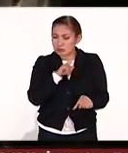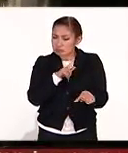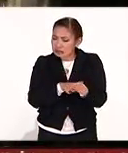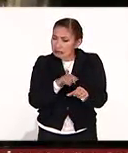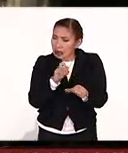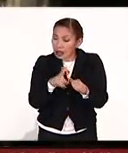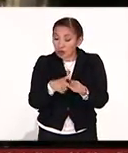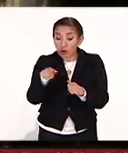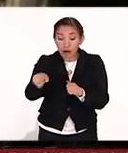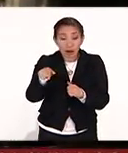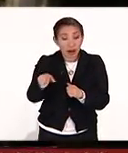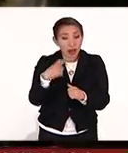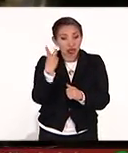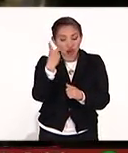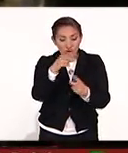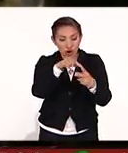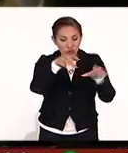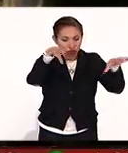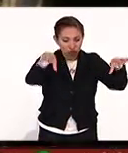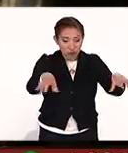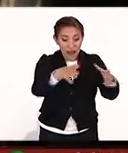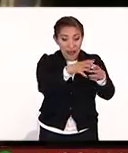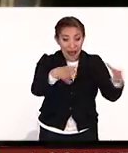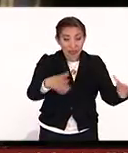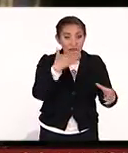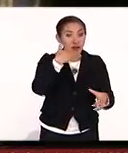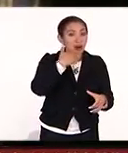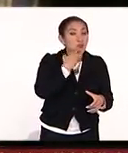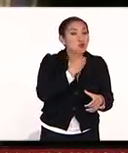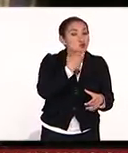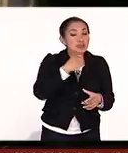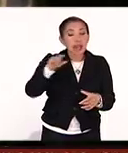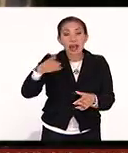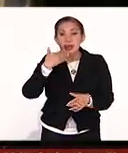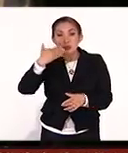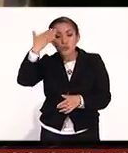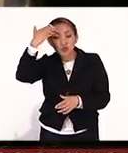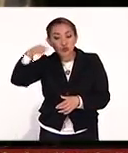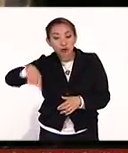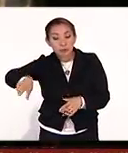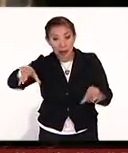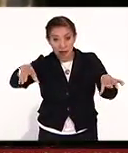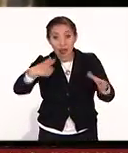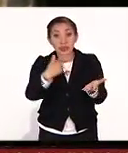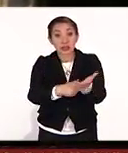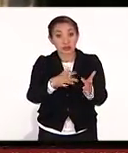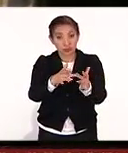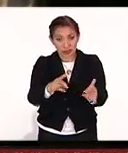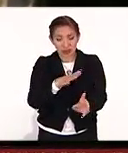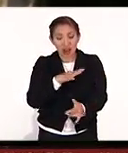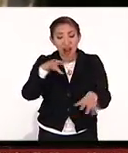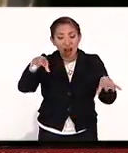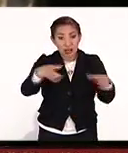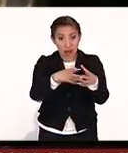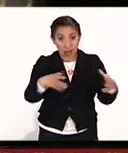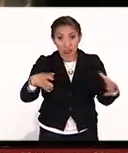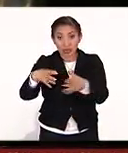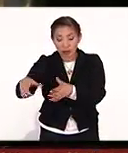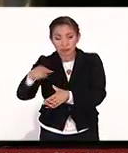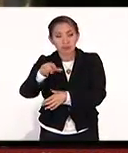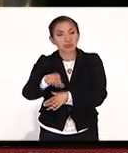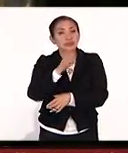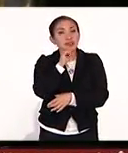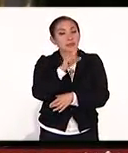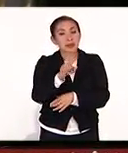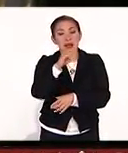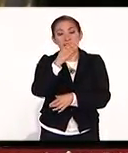poco. Francia tiene las dos comunidades más grandes, tanto de judíos como de musulmanes, en su territorio. Incluso en el caso de